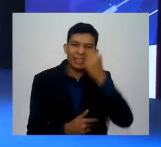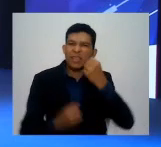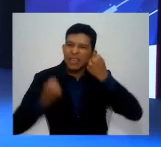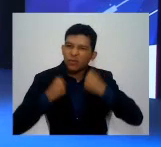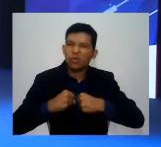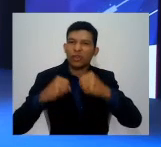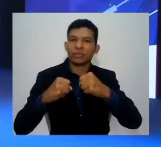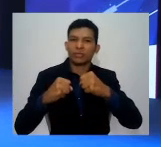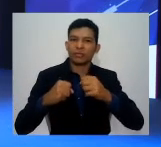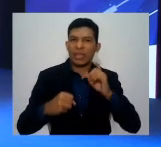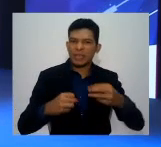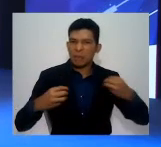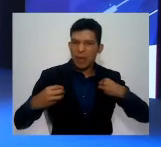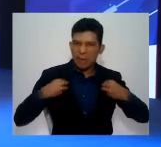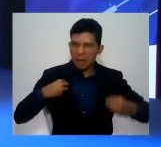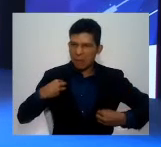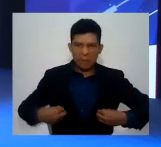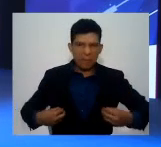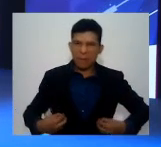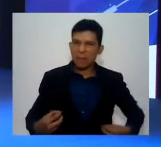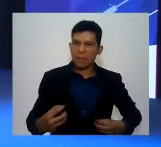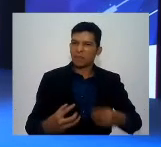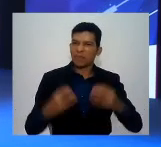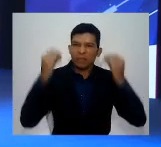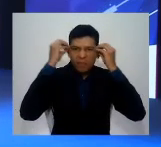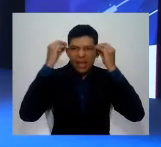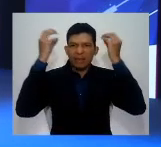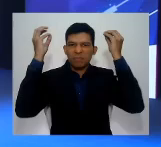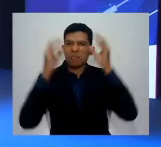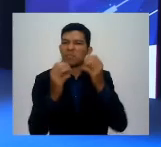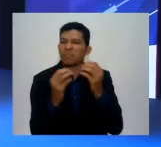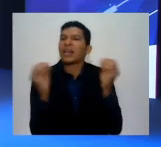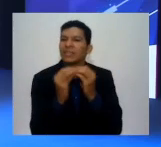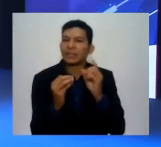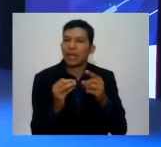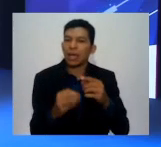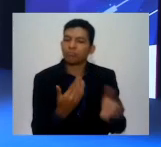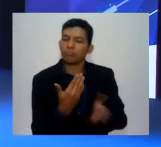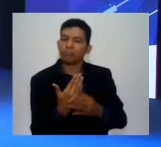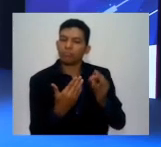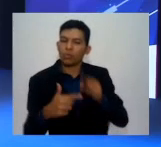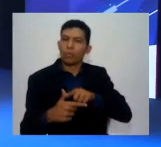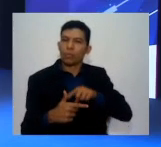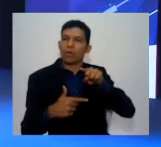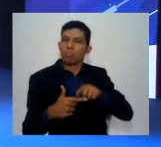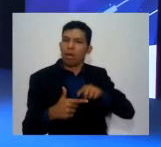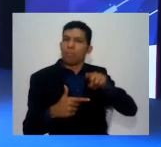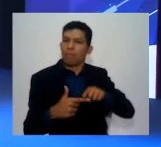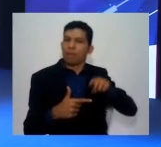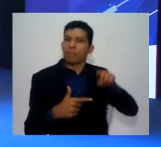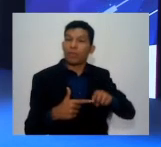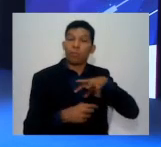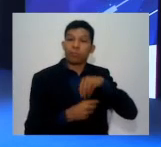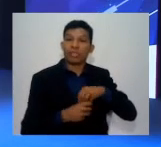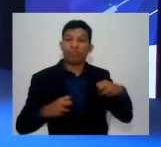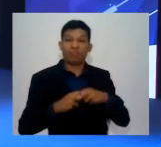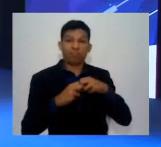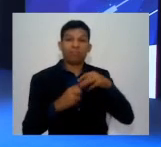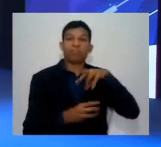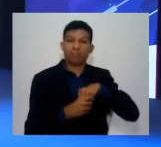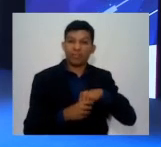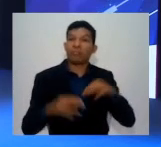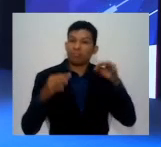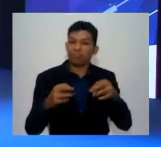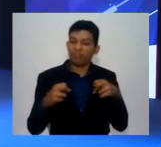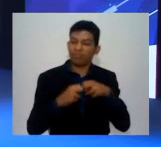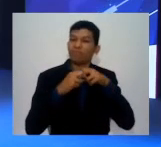en las personas que tienen diabetes, los niveles de glucosa en las personas que tienen diabetes. A través de estos últimos 15 años más o menos se han venido